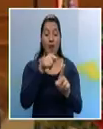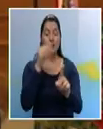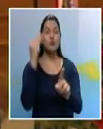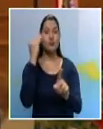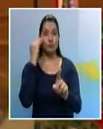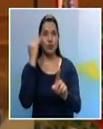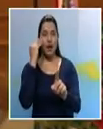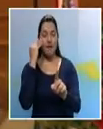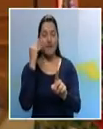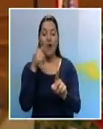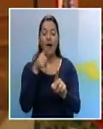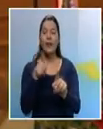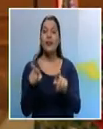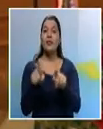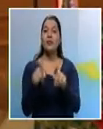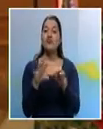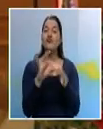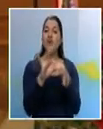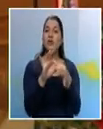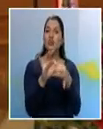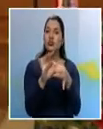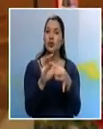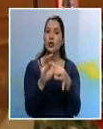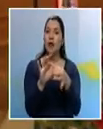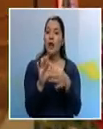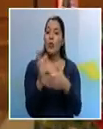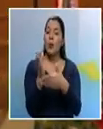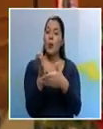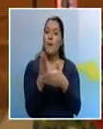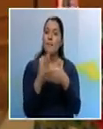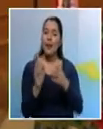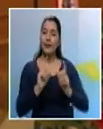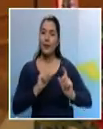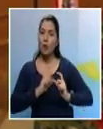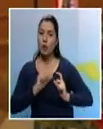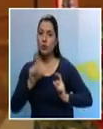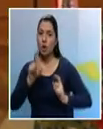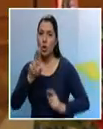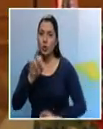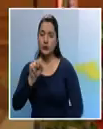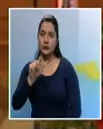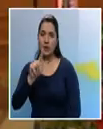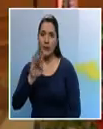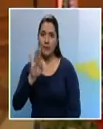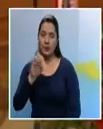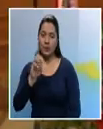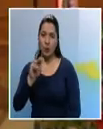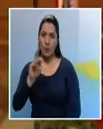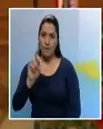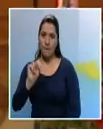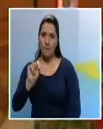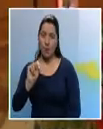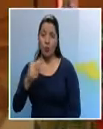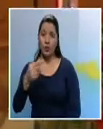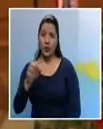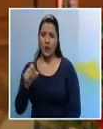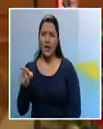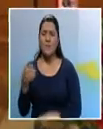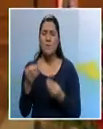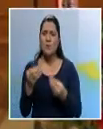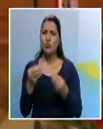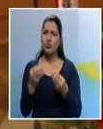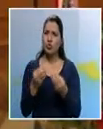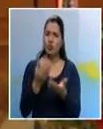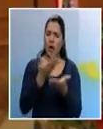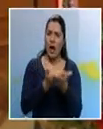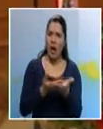él también se encuentra una parte del corazón de Luis Alberto Monje. Muchos fueron sus aportes,